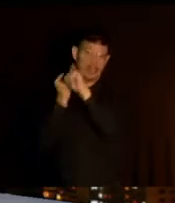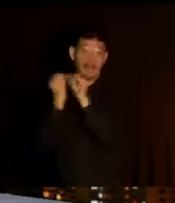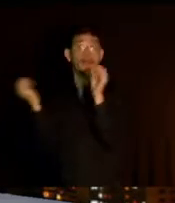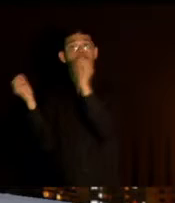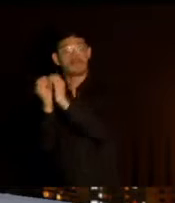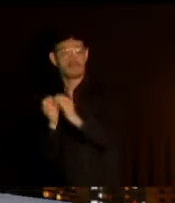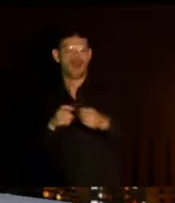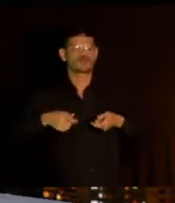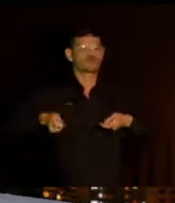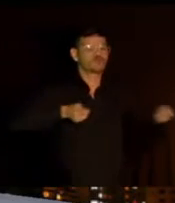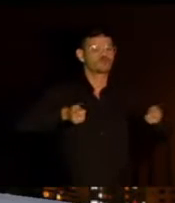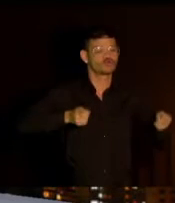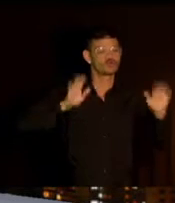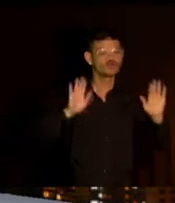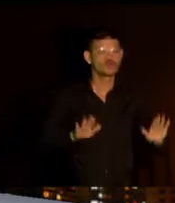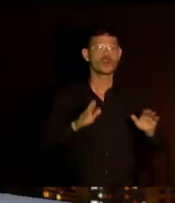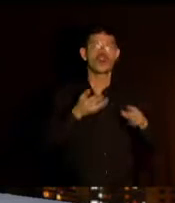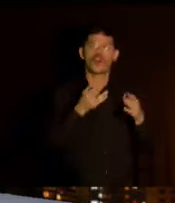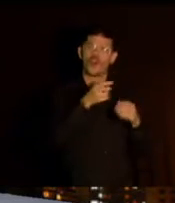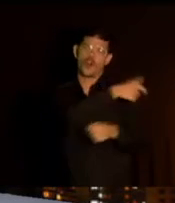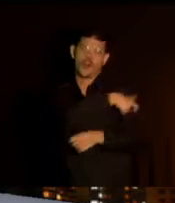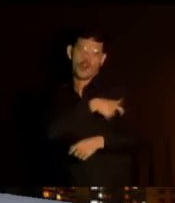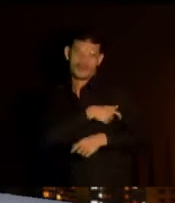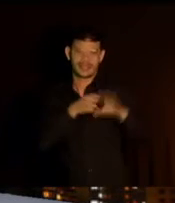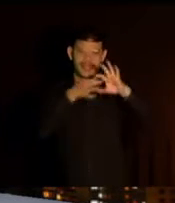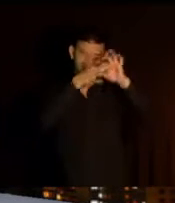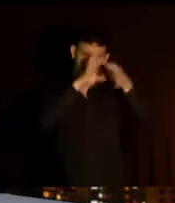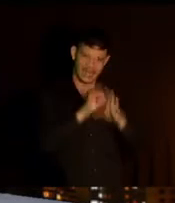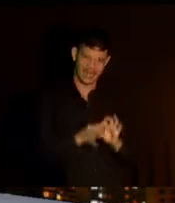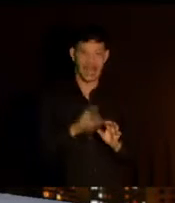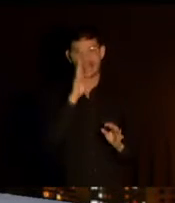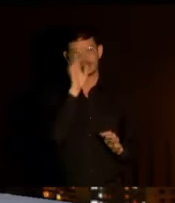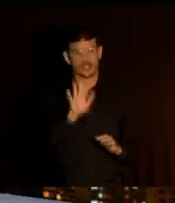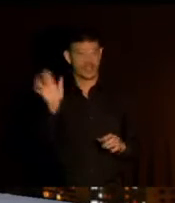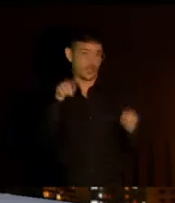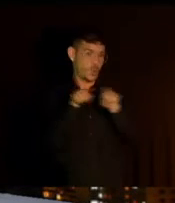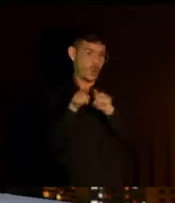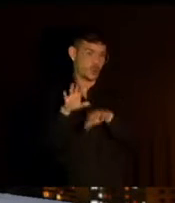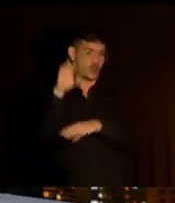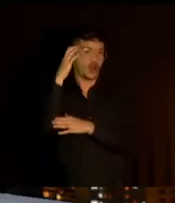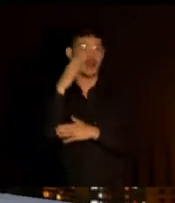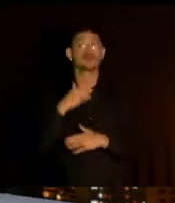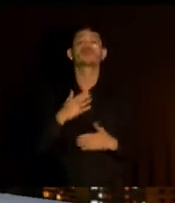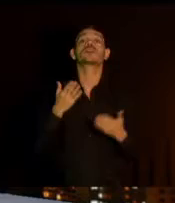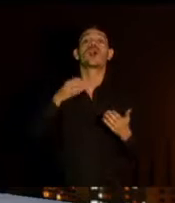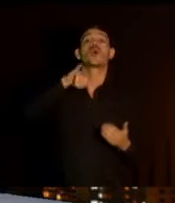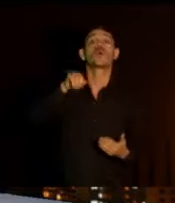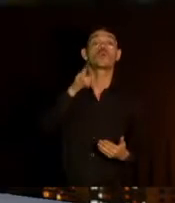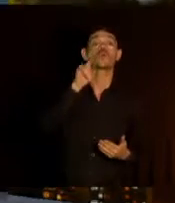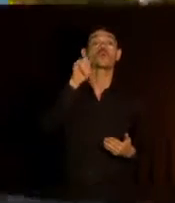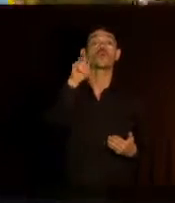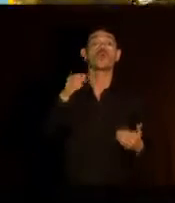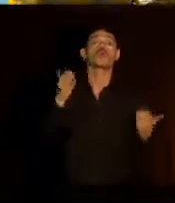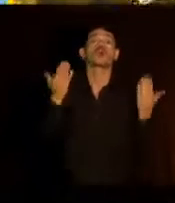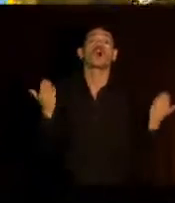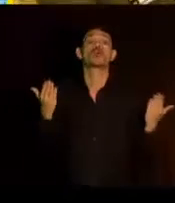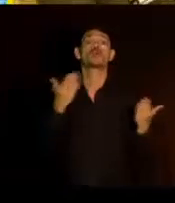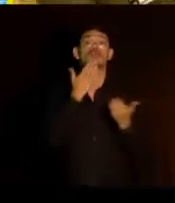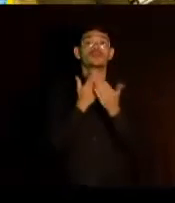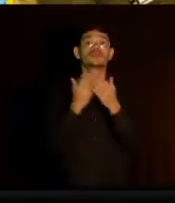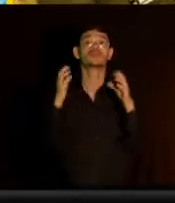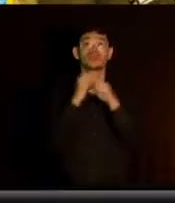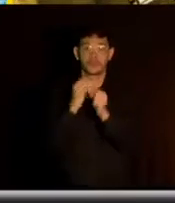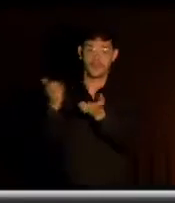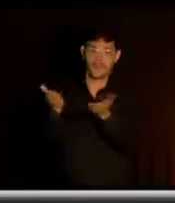los Comités Paralímpicos Nacionales, como es el caso de Colombia. Juan Pablo, ¿qué tal? Muy buenas noches, bienvenido a esta transmisión.